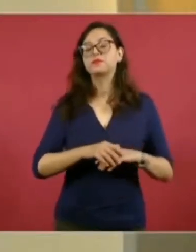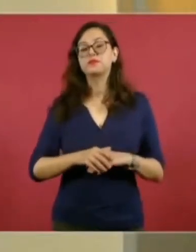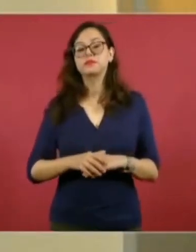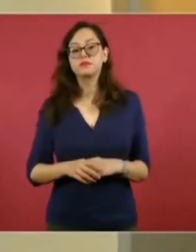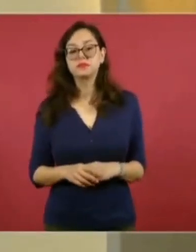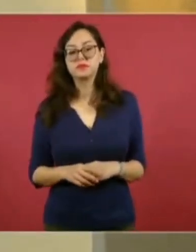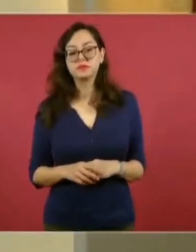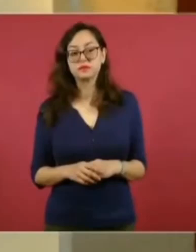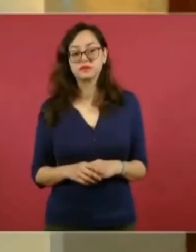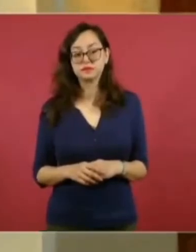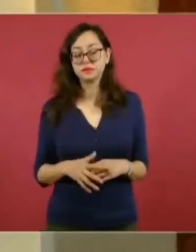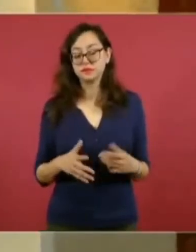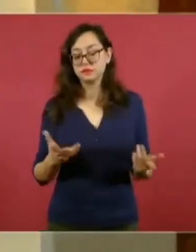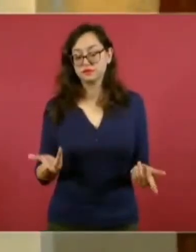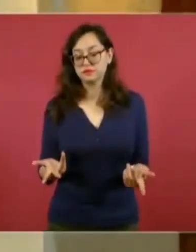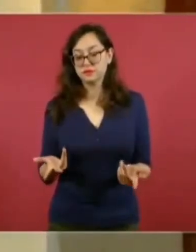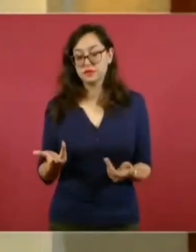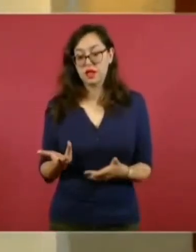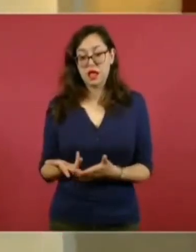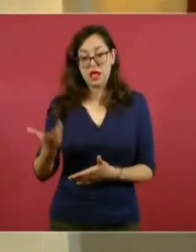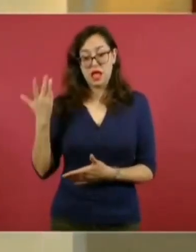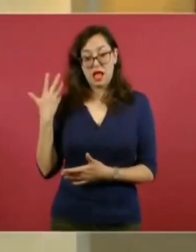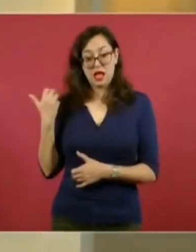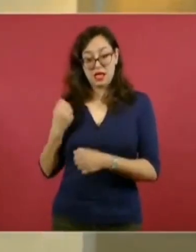este terrible